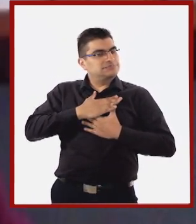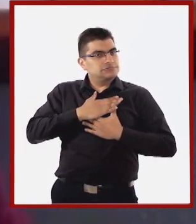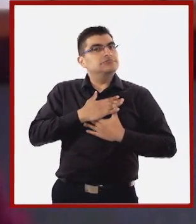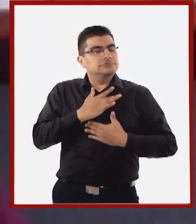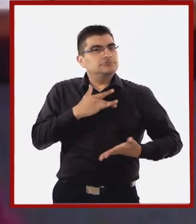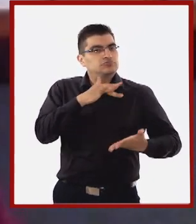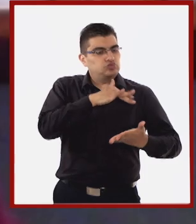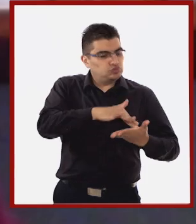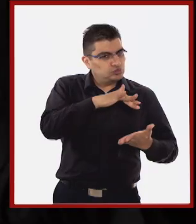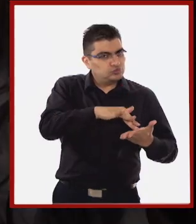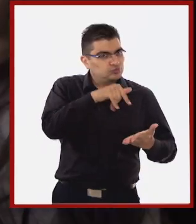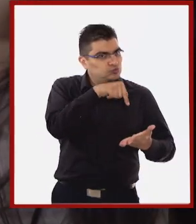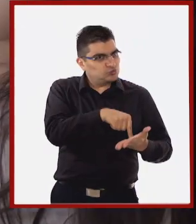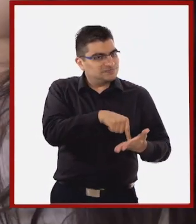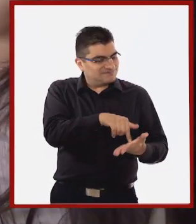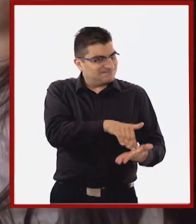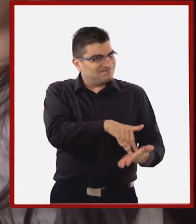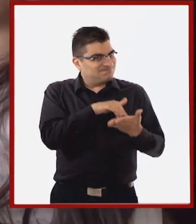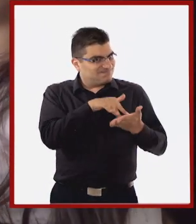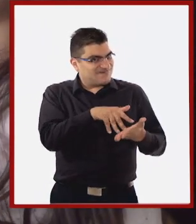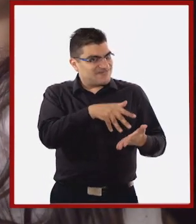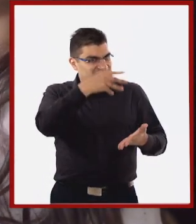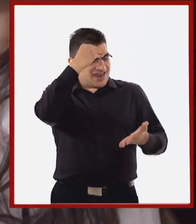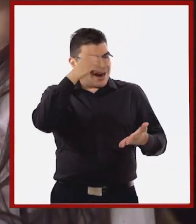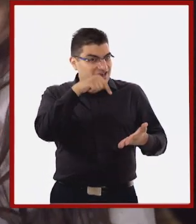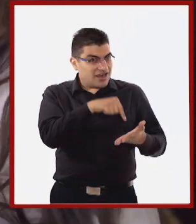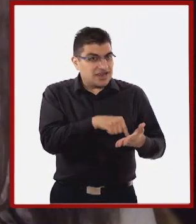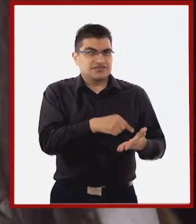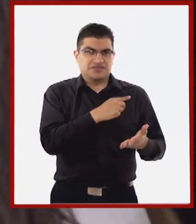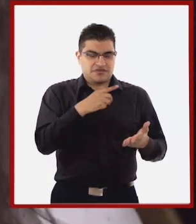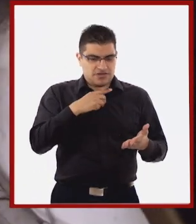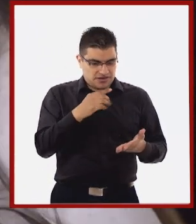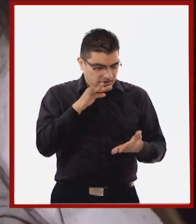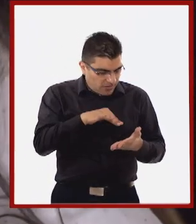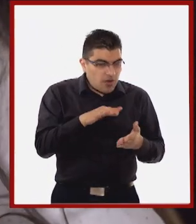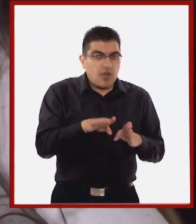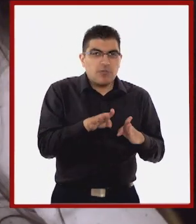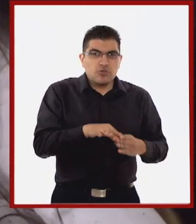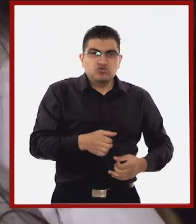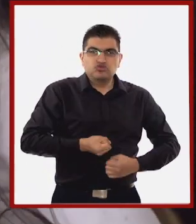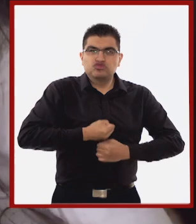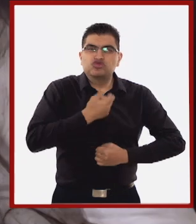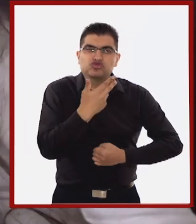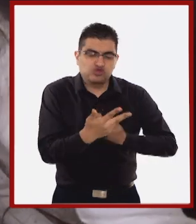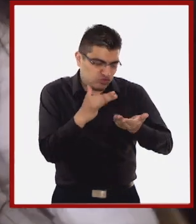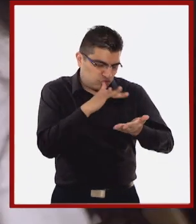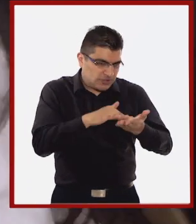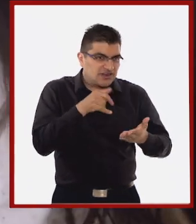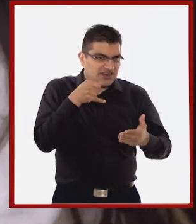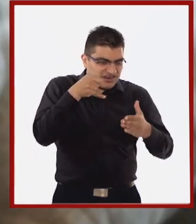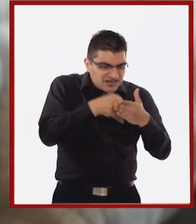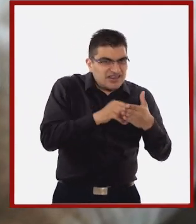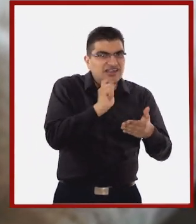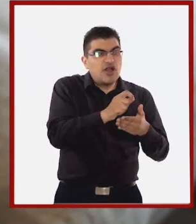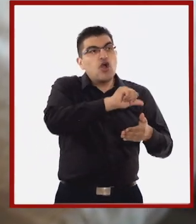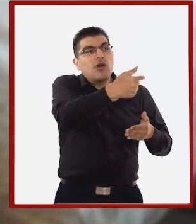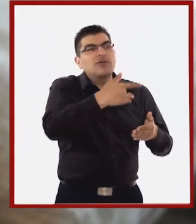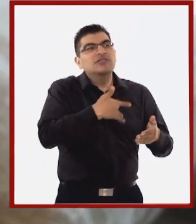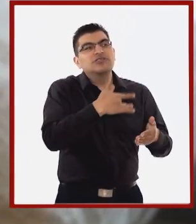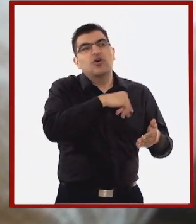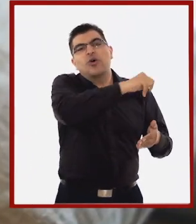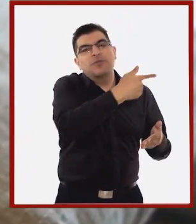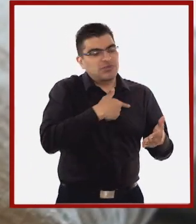el verso, si ustedes quieren, nos permite no solamente expresar esa intimidad, sino también acceder a la intimidad de los demás.